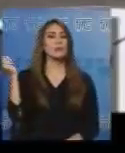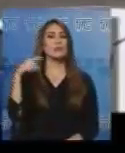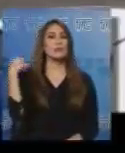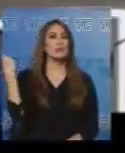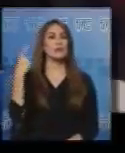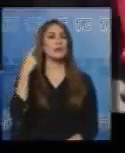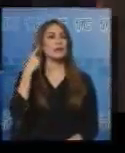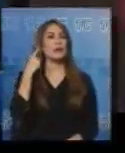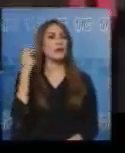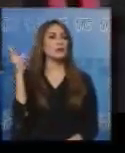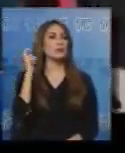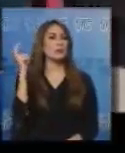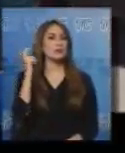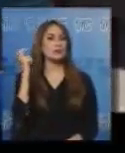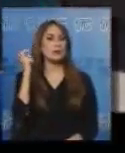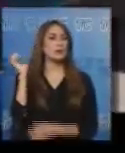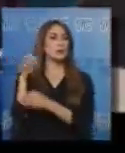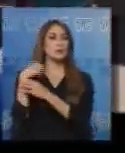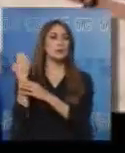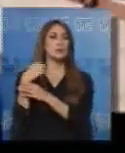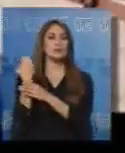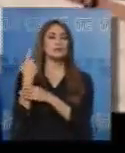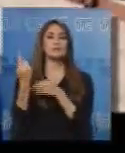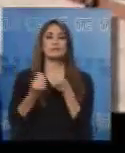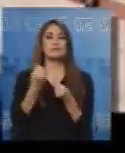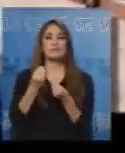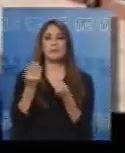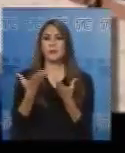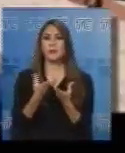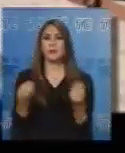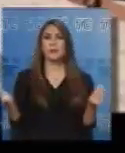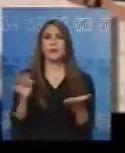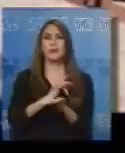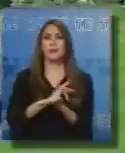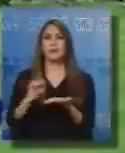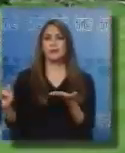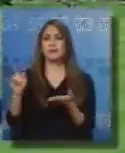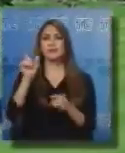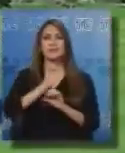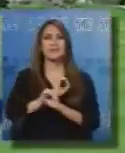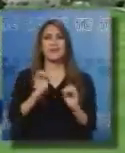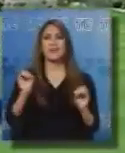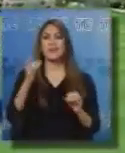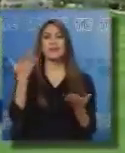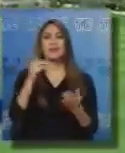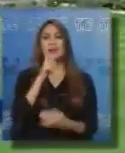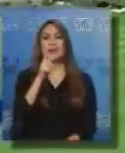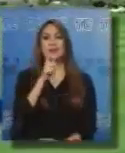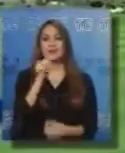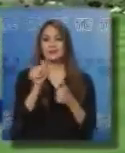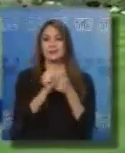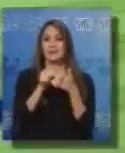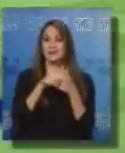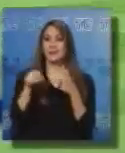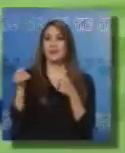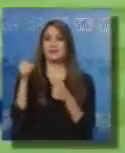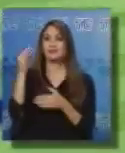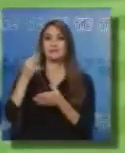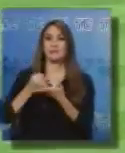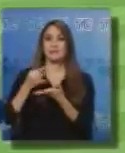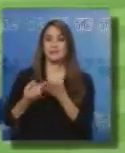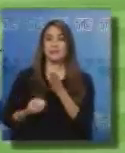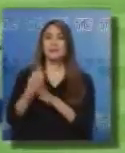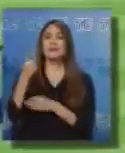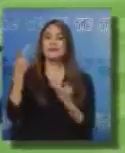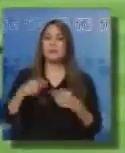en cuestión de 45 minutos, la ciudad de La Tacunga quedó desierta. En Mulaló, una de las parroquias más cercanas al volcán, se desarrolló la simulación de evacuación